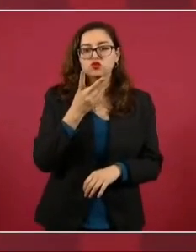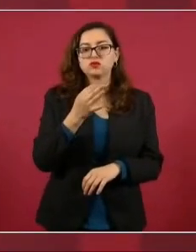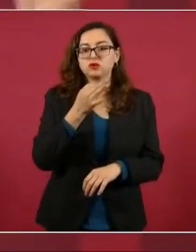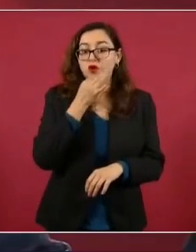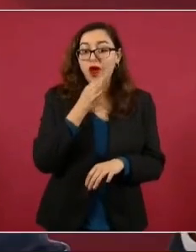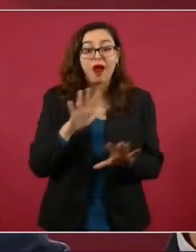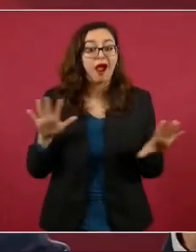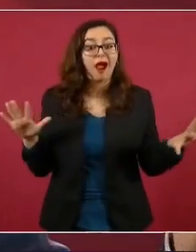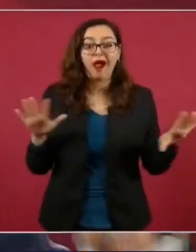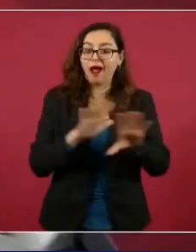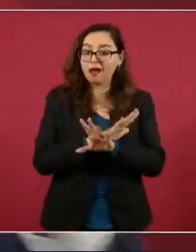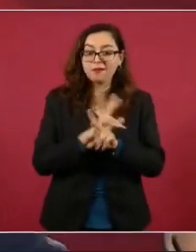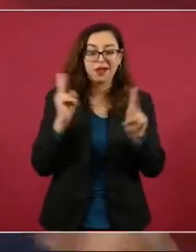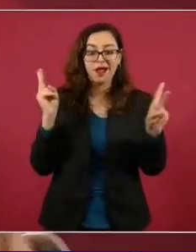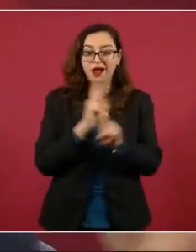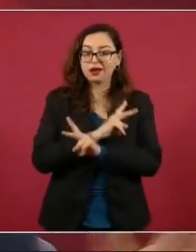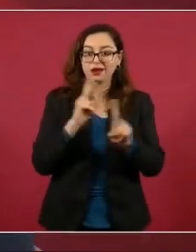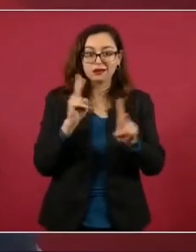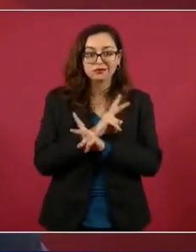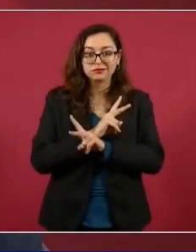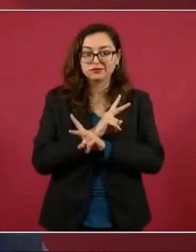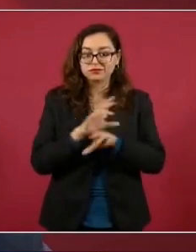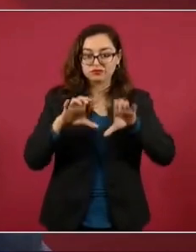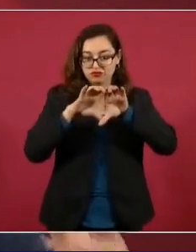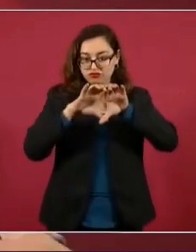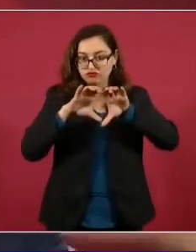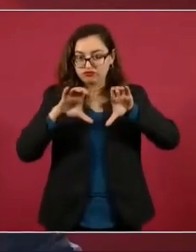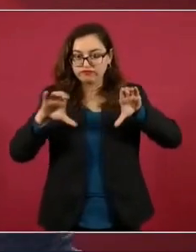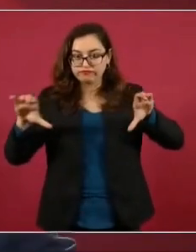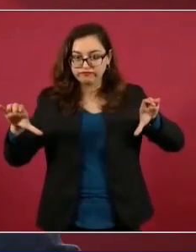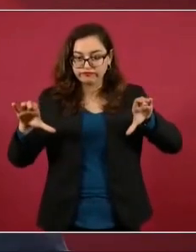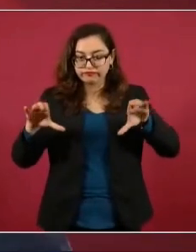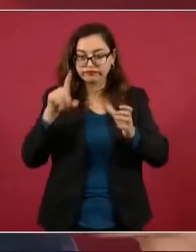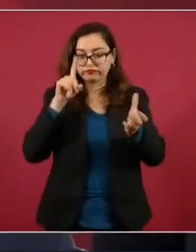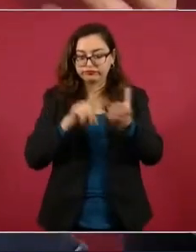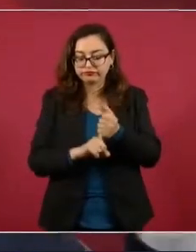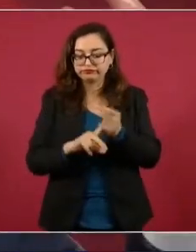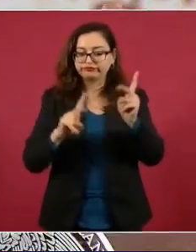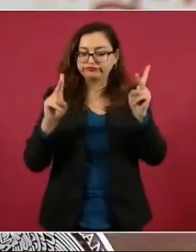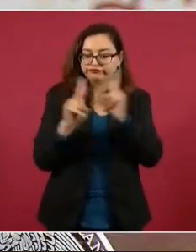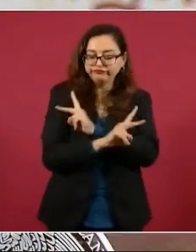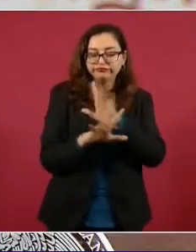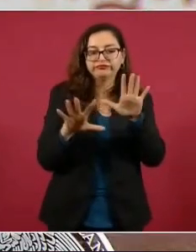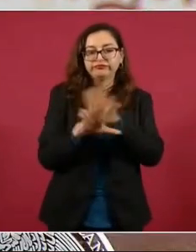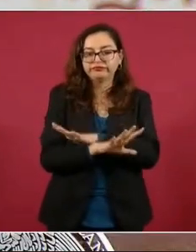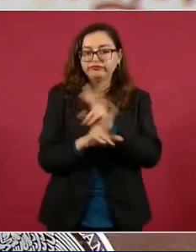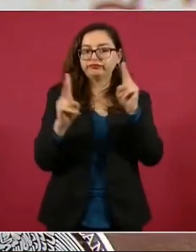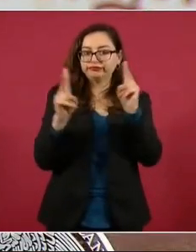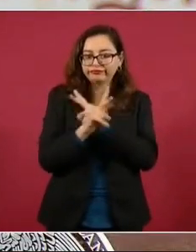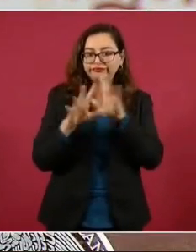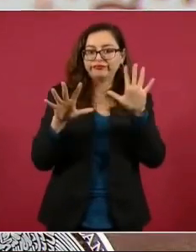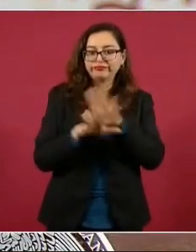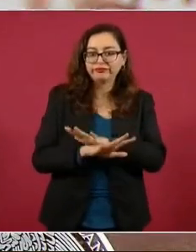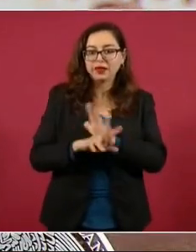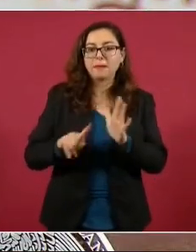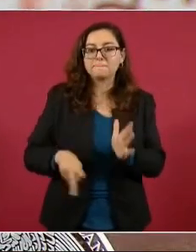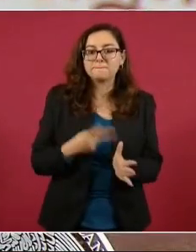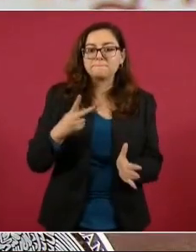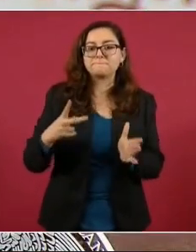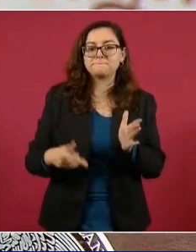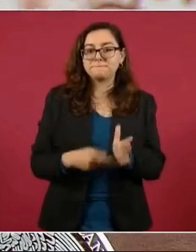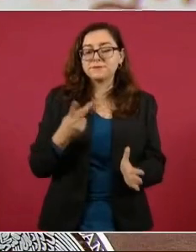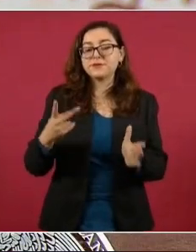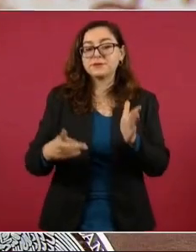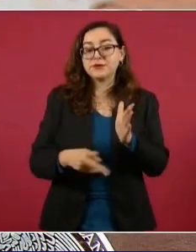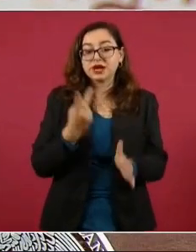por completo el aire de toda la cabina. Desde luego, aviones más grandes tienen mayor potencia del sistema, por lo tanto, la